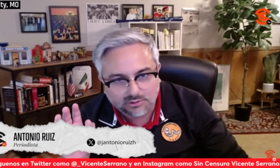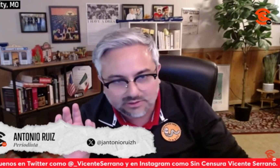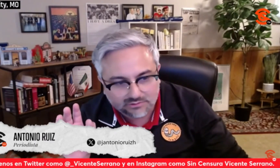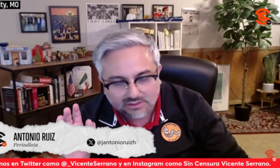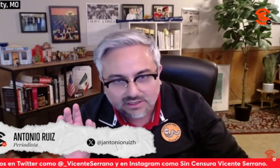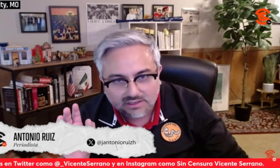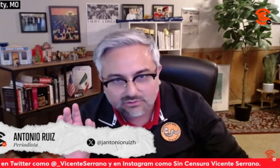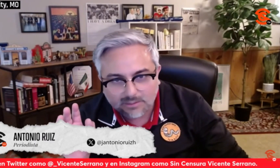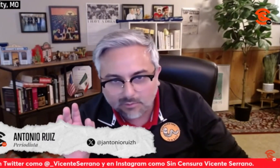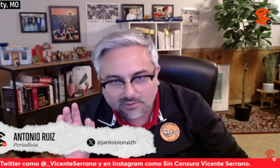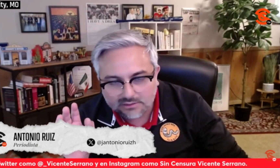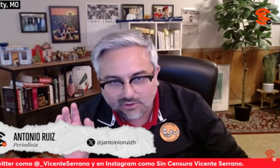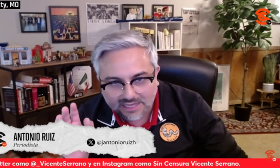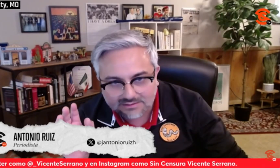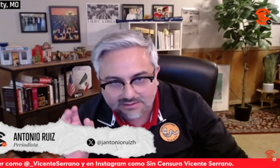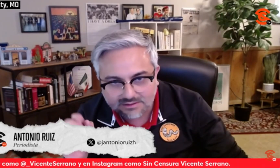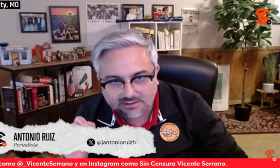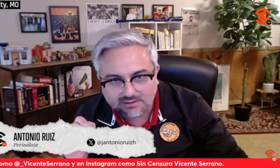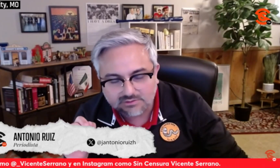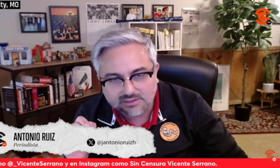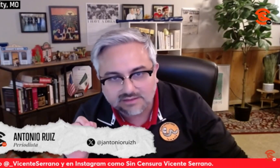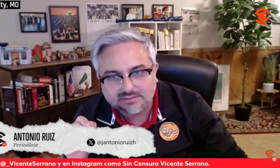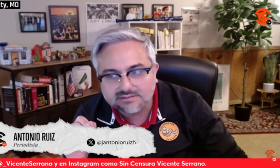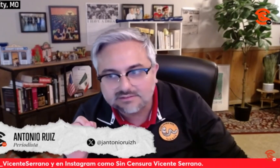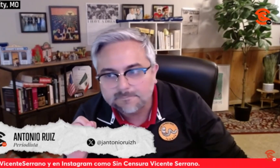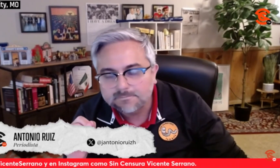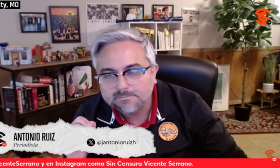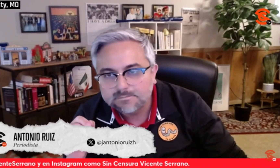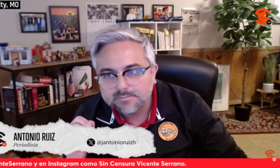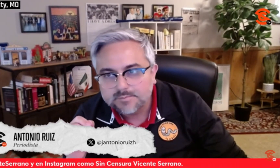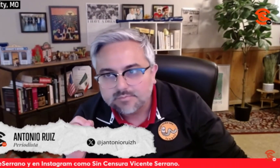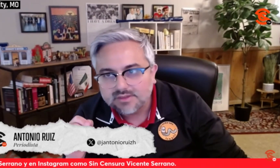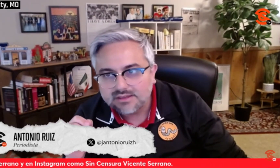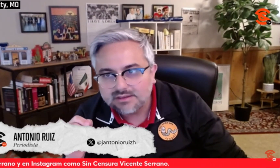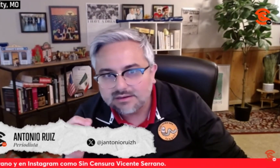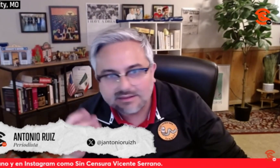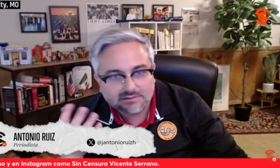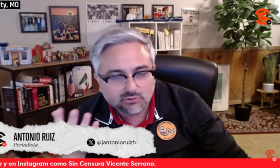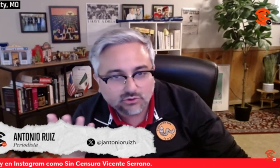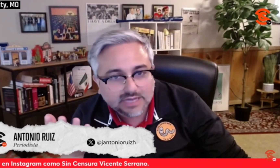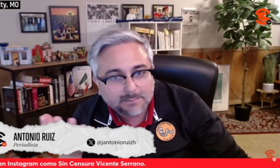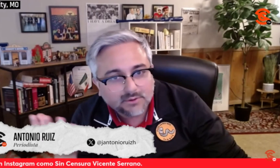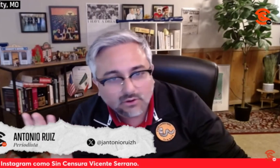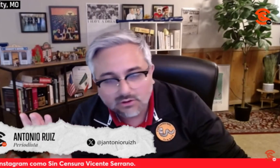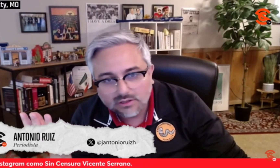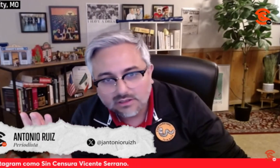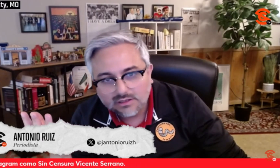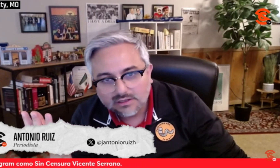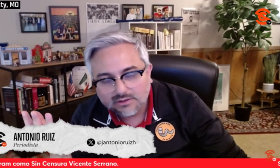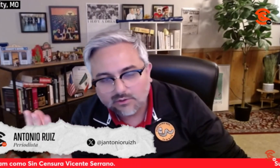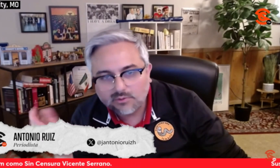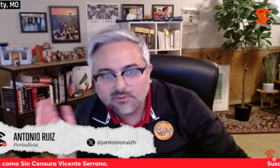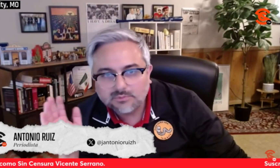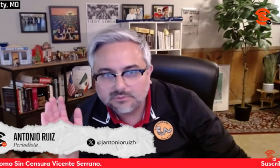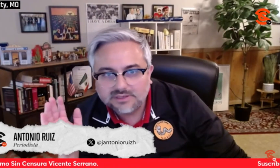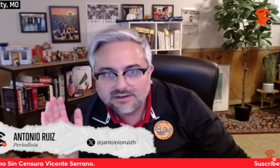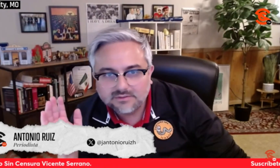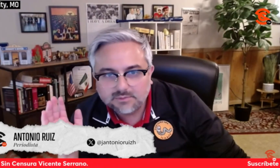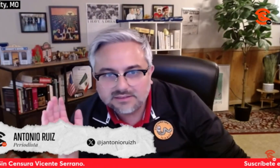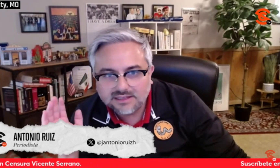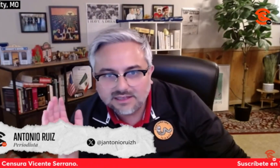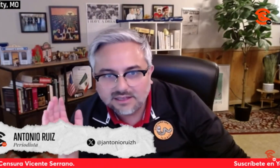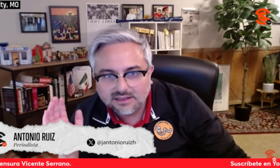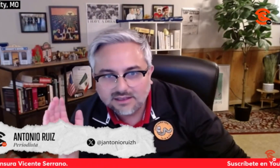estudios, pero es una pobre ignorante y una racista. La situación cambió y hoy, bueno, pues